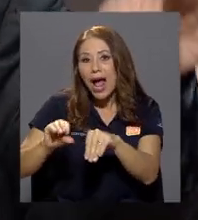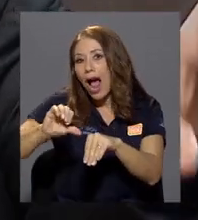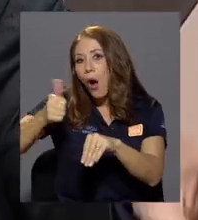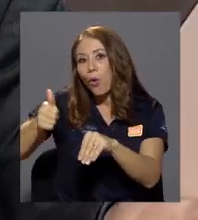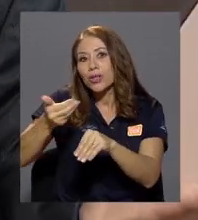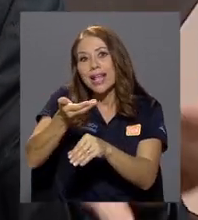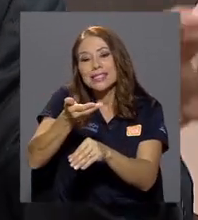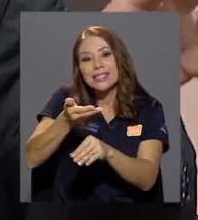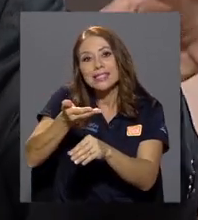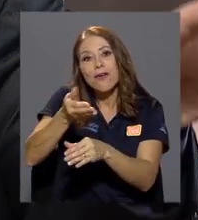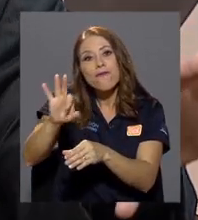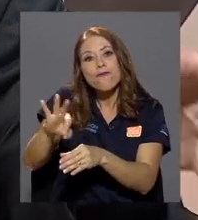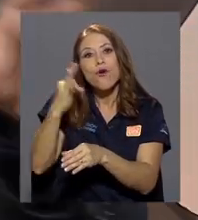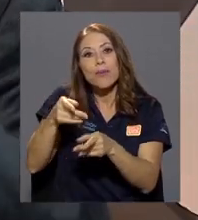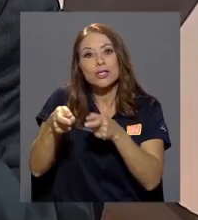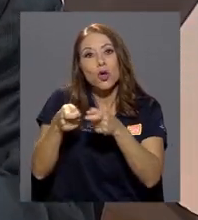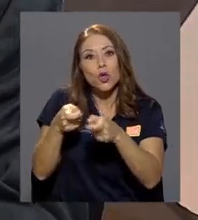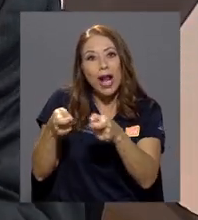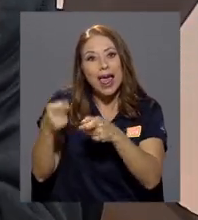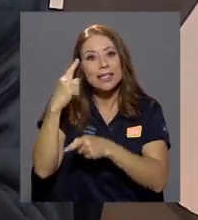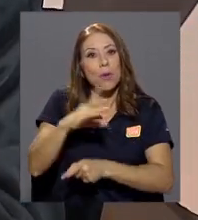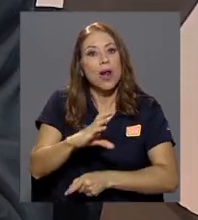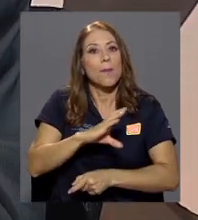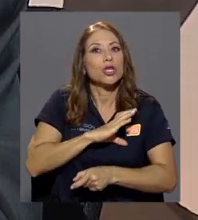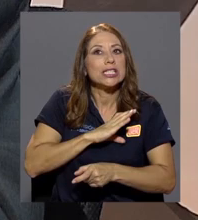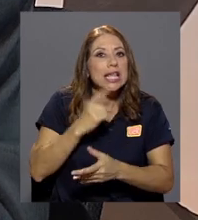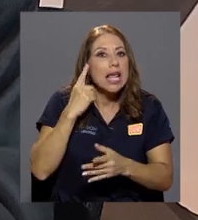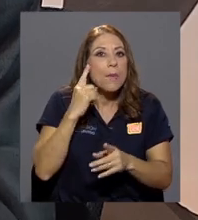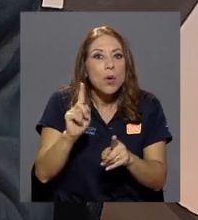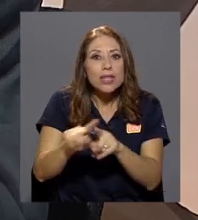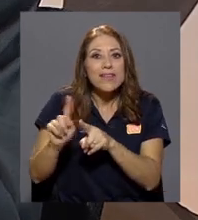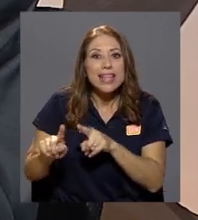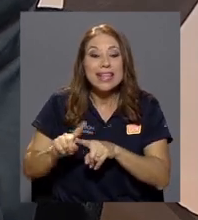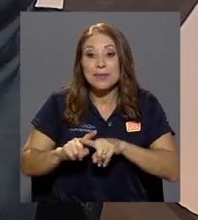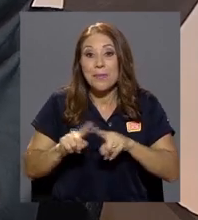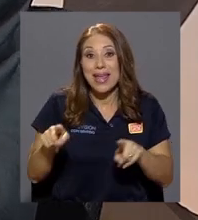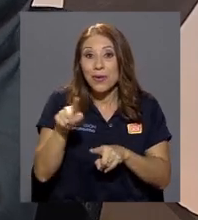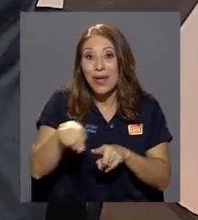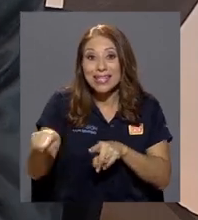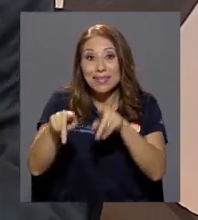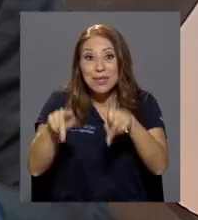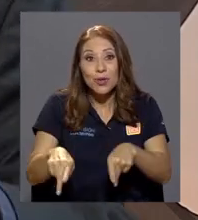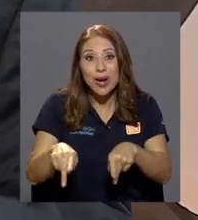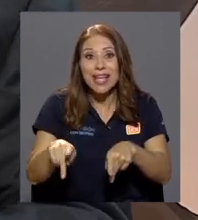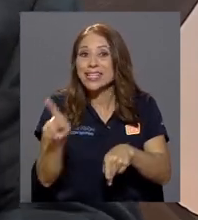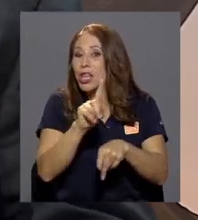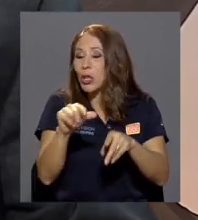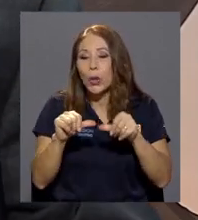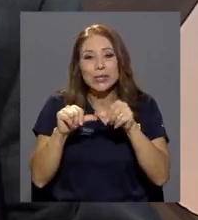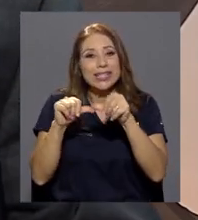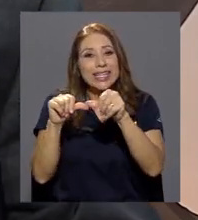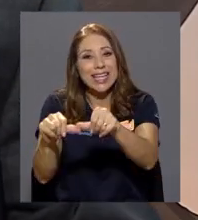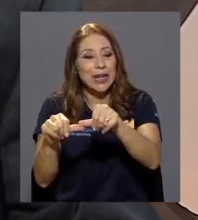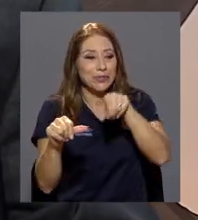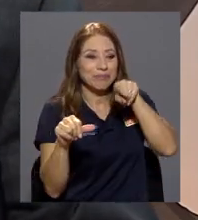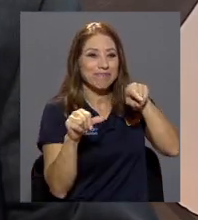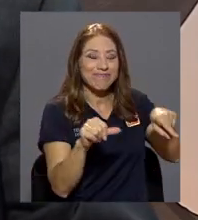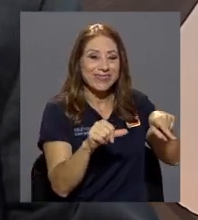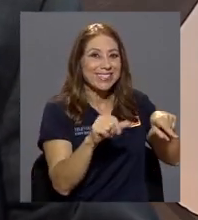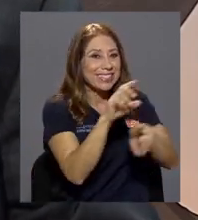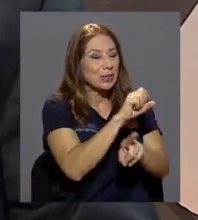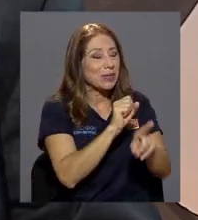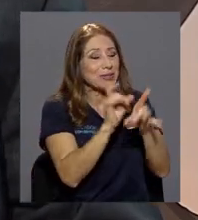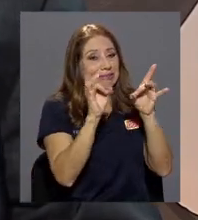por la policía por pero que se salvaron de alguna manera de tener que seguir viviendo en los infiernos